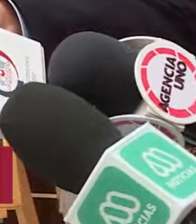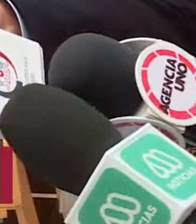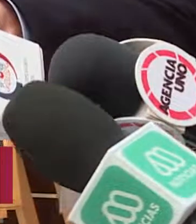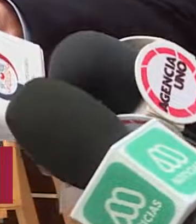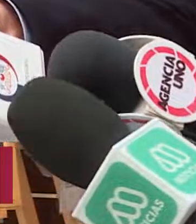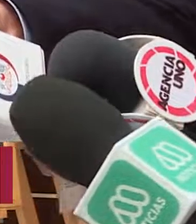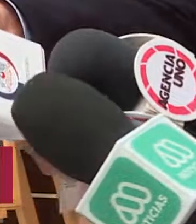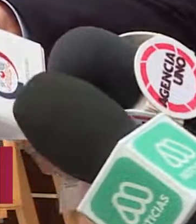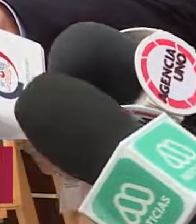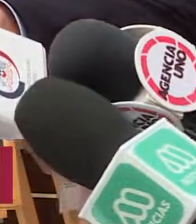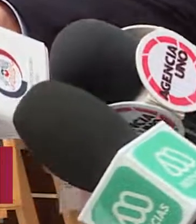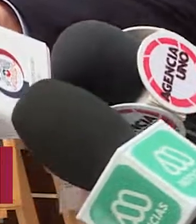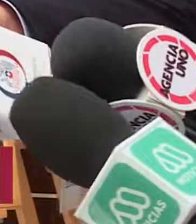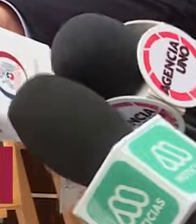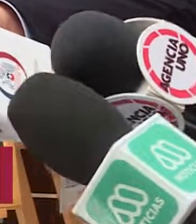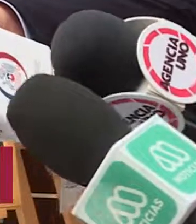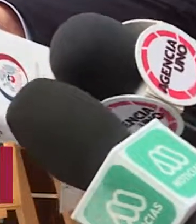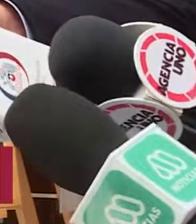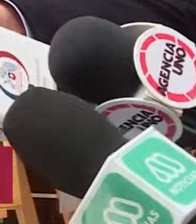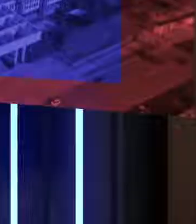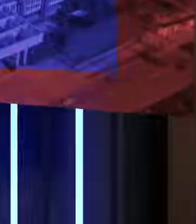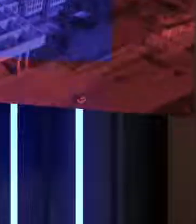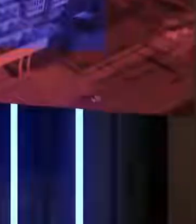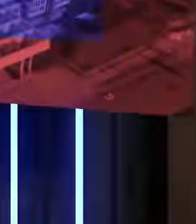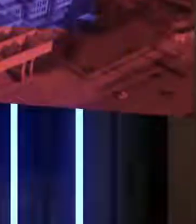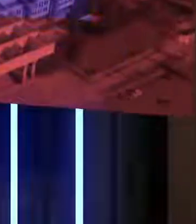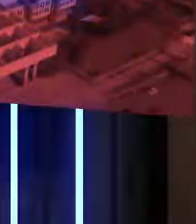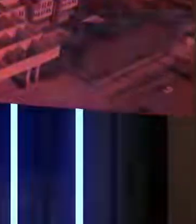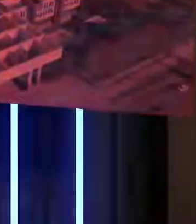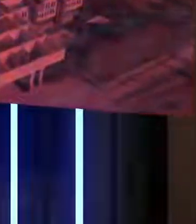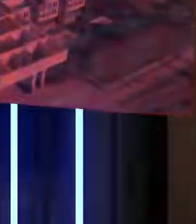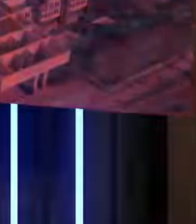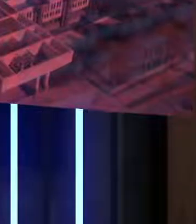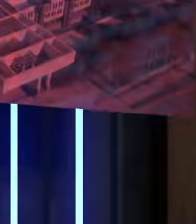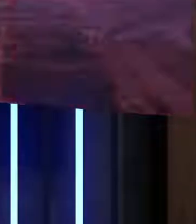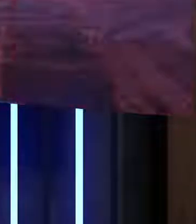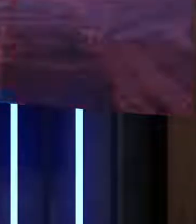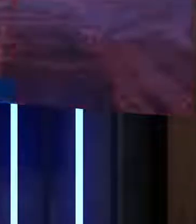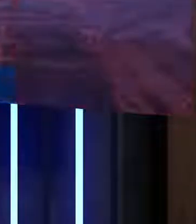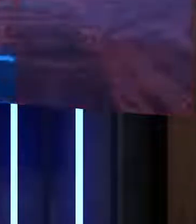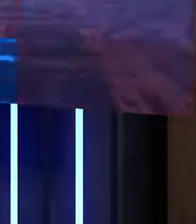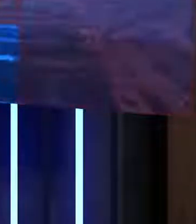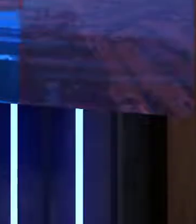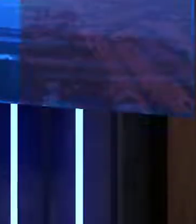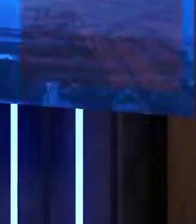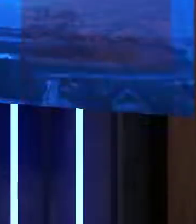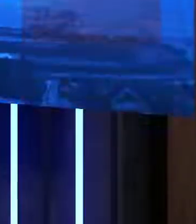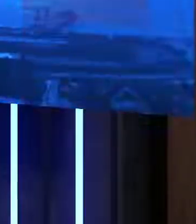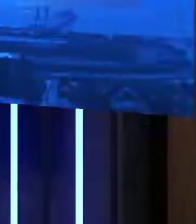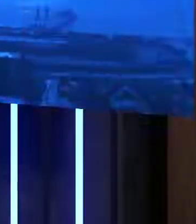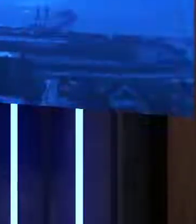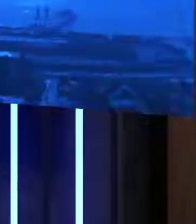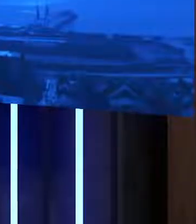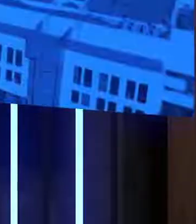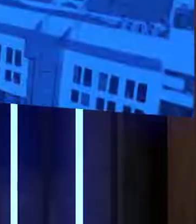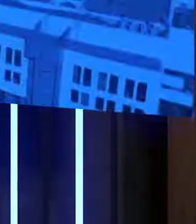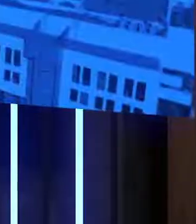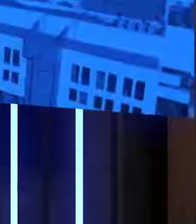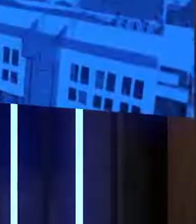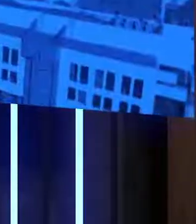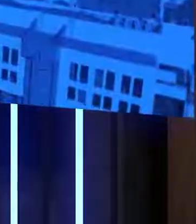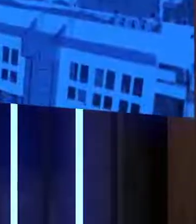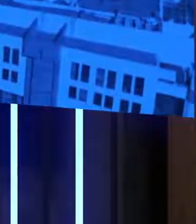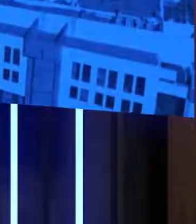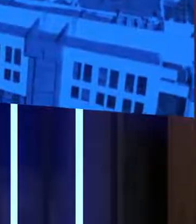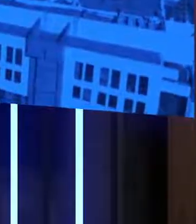que puedan expresar una opinión diferente. Y en condiciones de ser ley de la República quedó el proyecto que en materia de